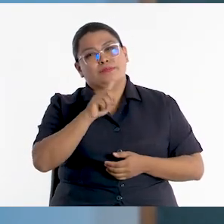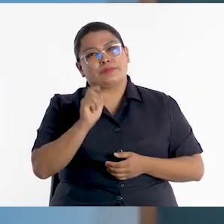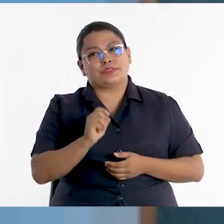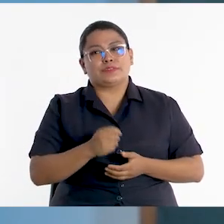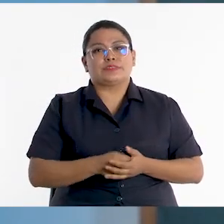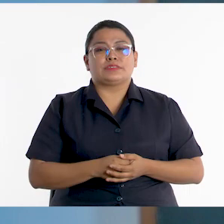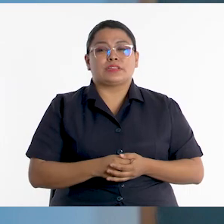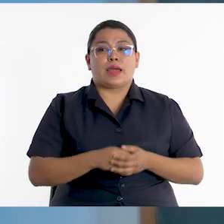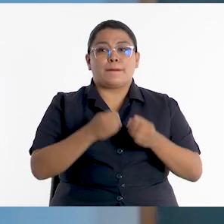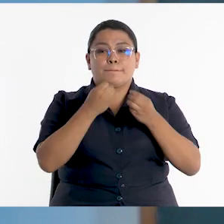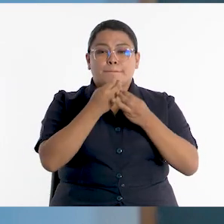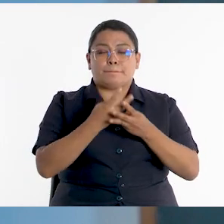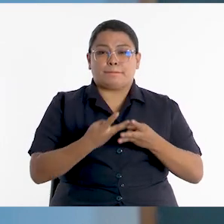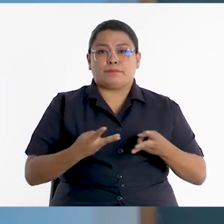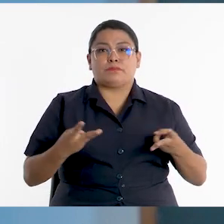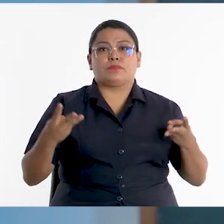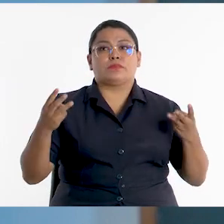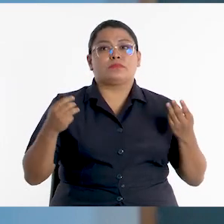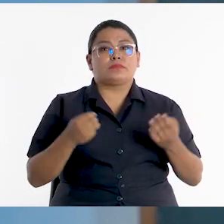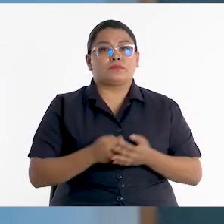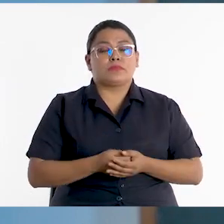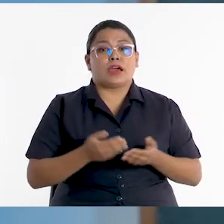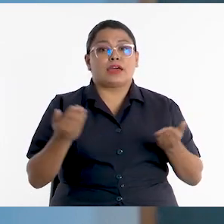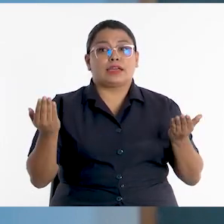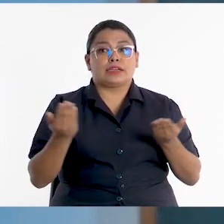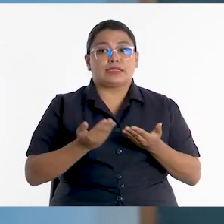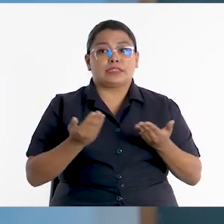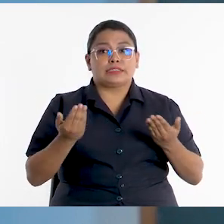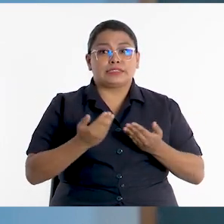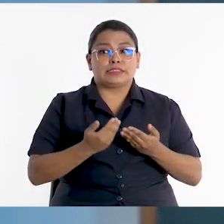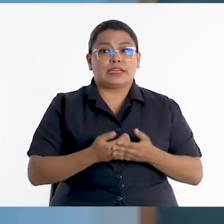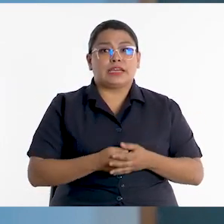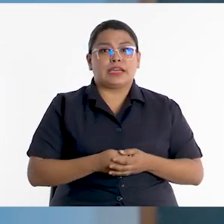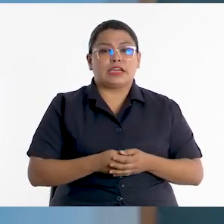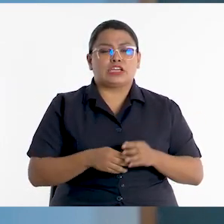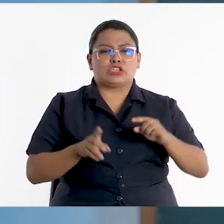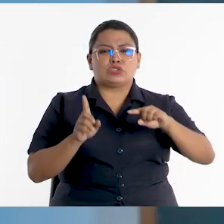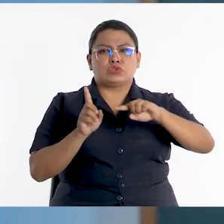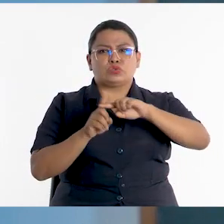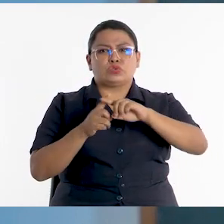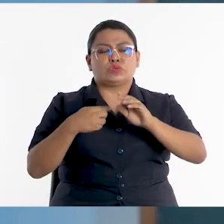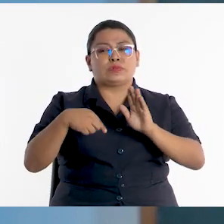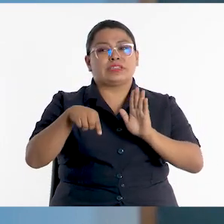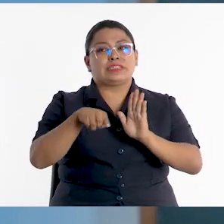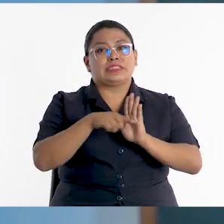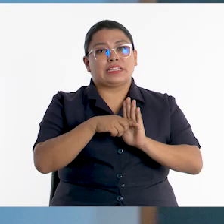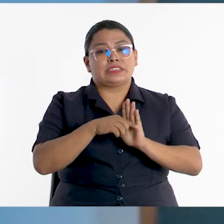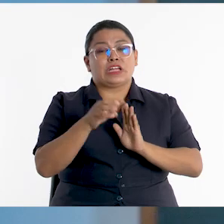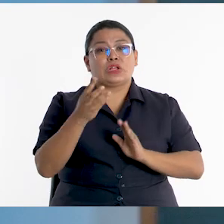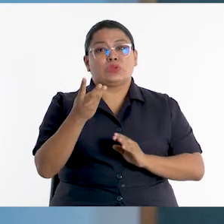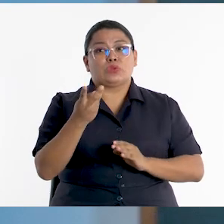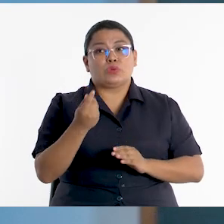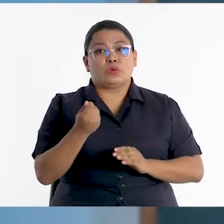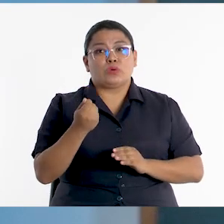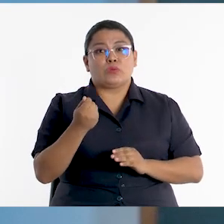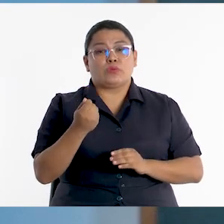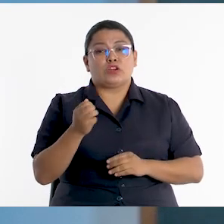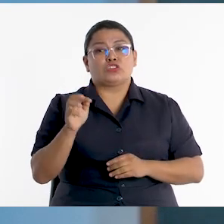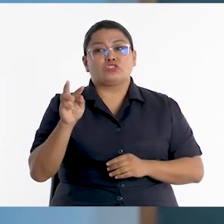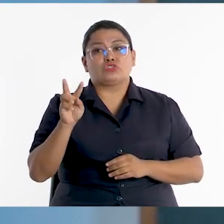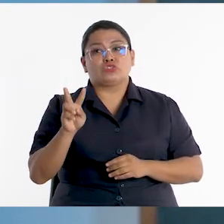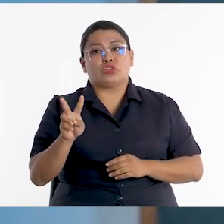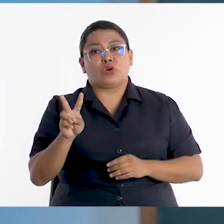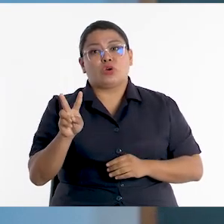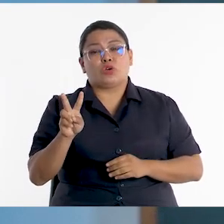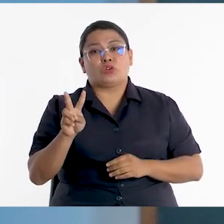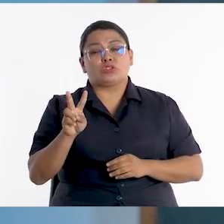el material manipulable para realizar operaciones de suma y resta cuando los números son hasta de